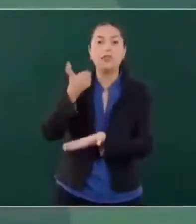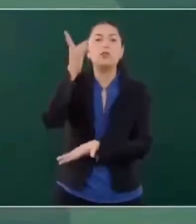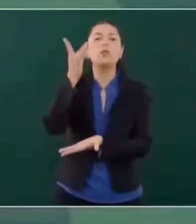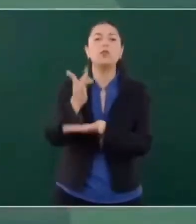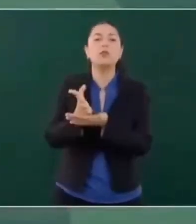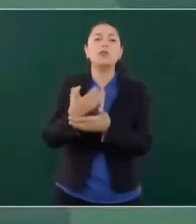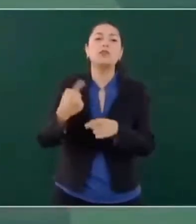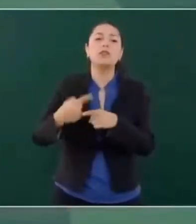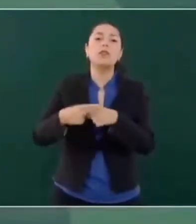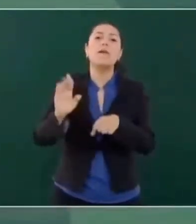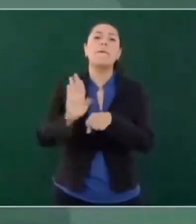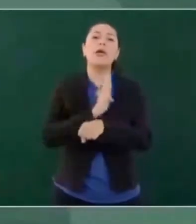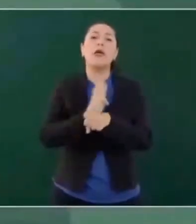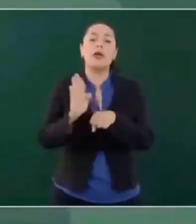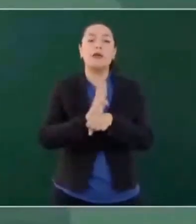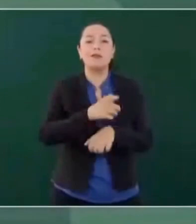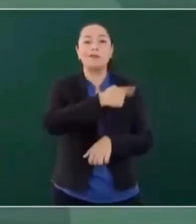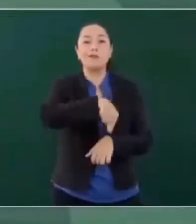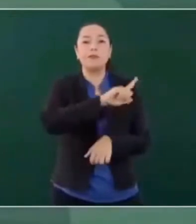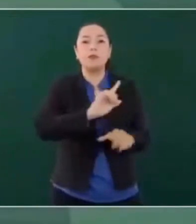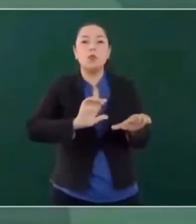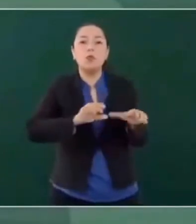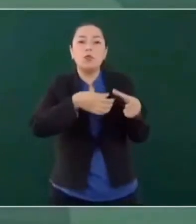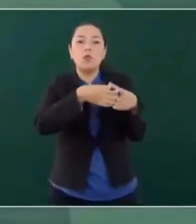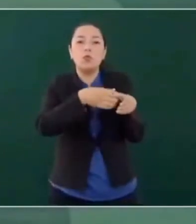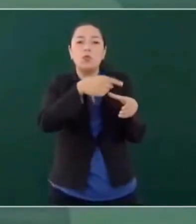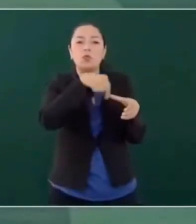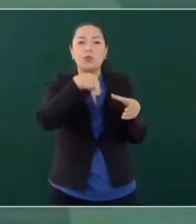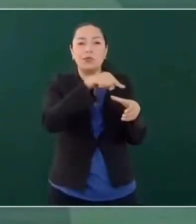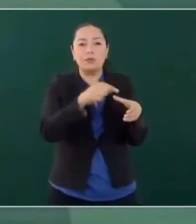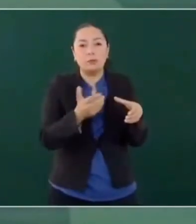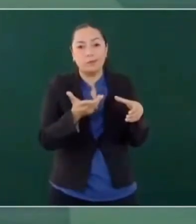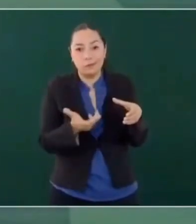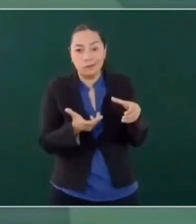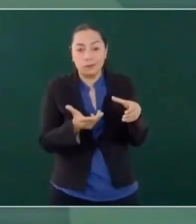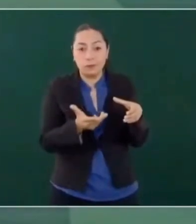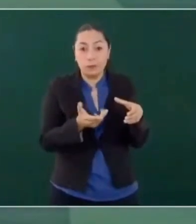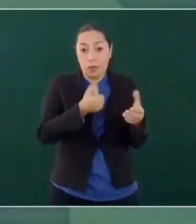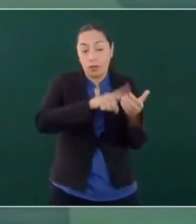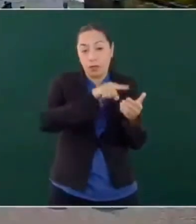beneficiaba únicamente a una minoría rapaz.